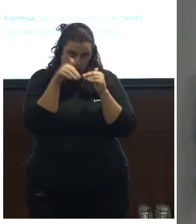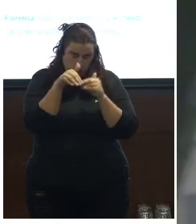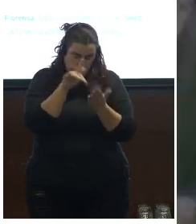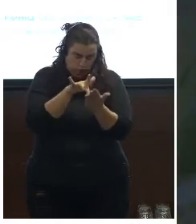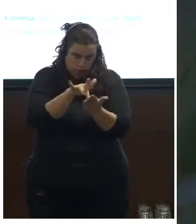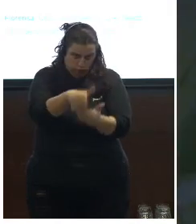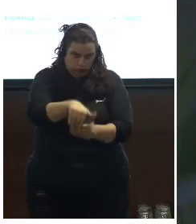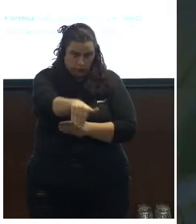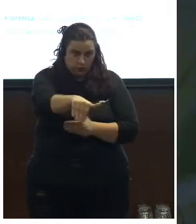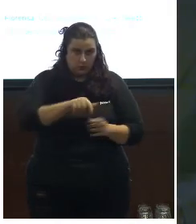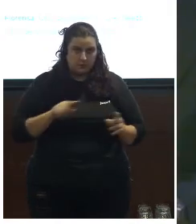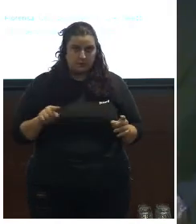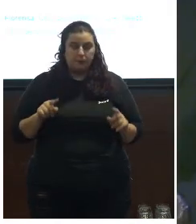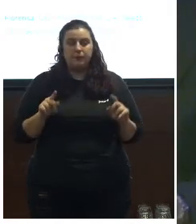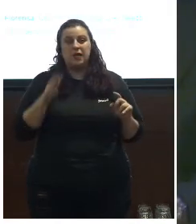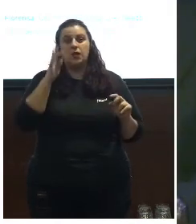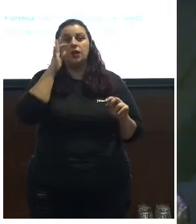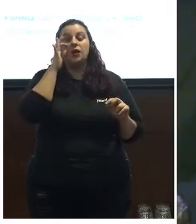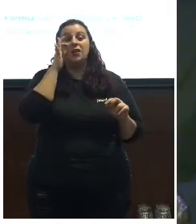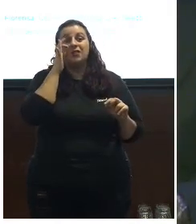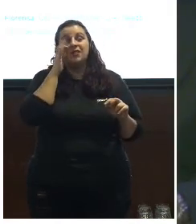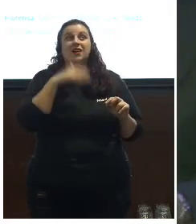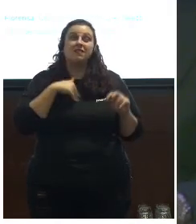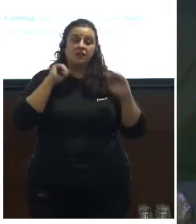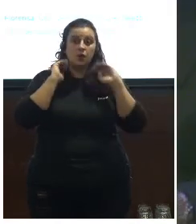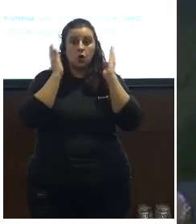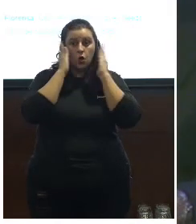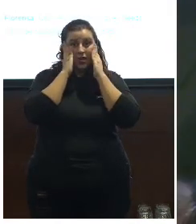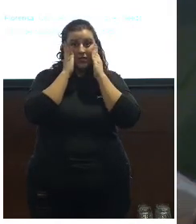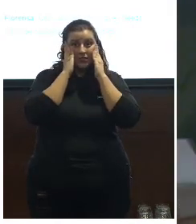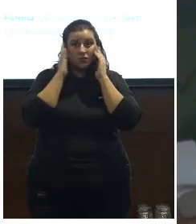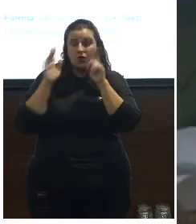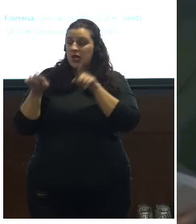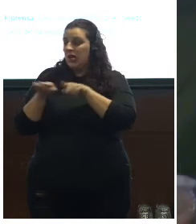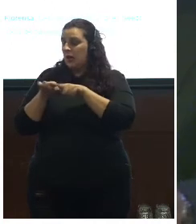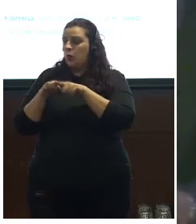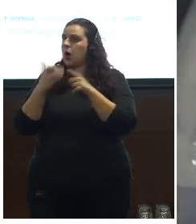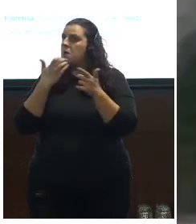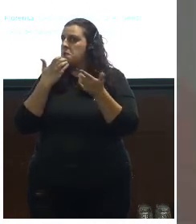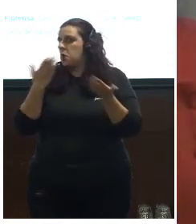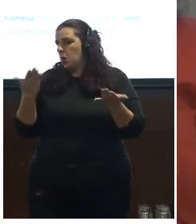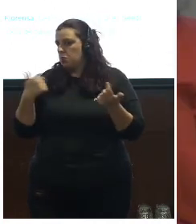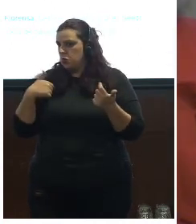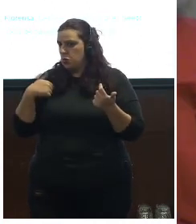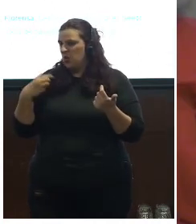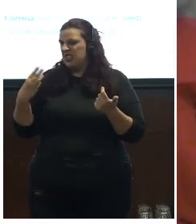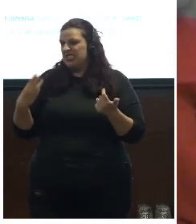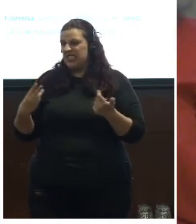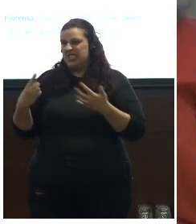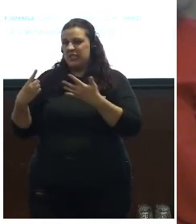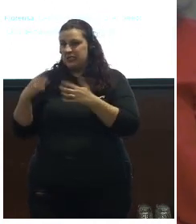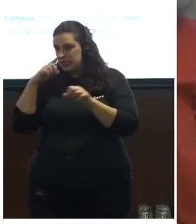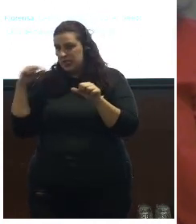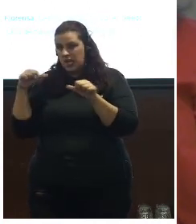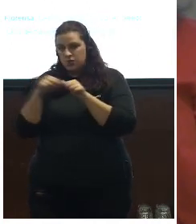más. Pero no me gustaría que este congreso le pasara lo mismo que pasa, por ejemplo. Yo llevo 36 años